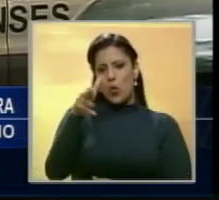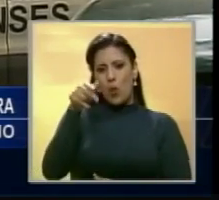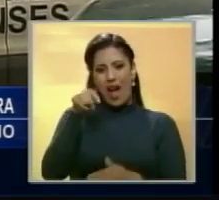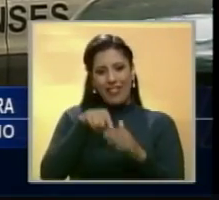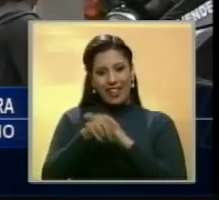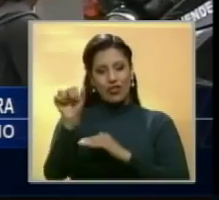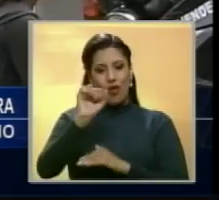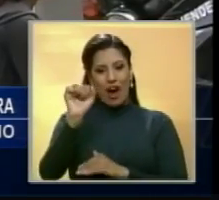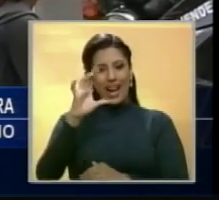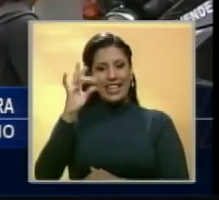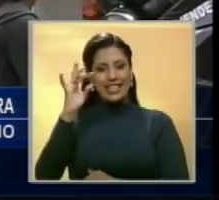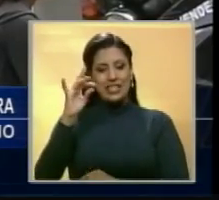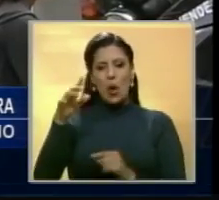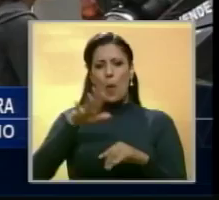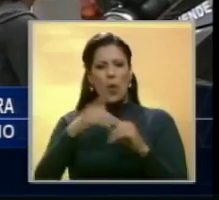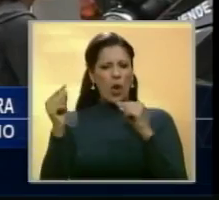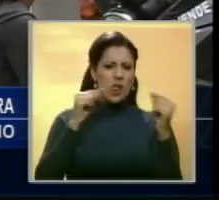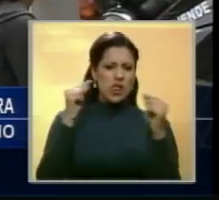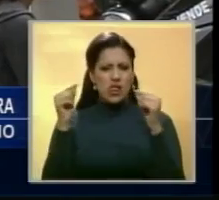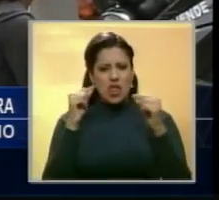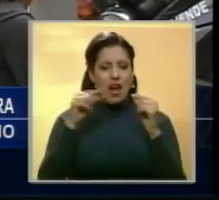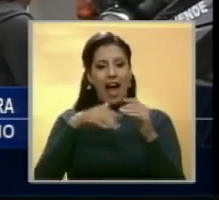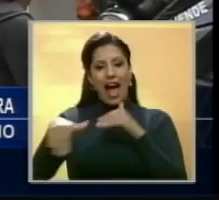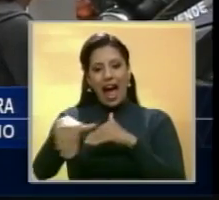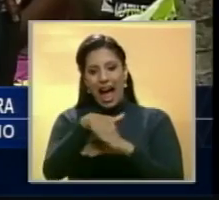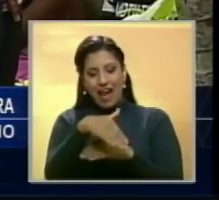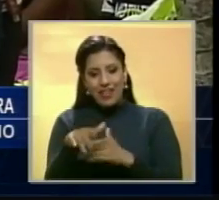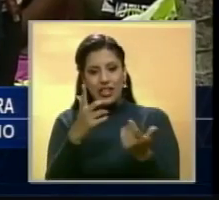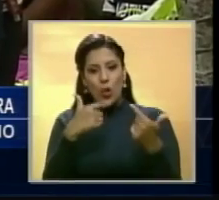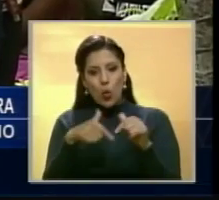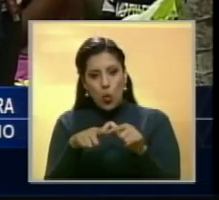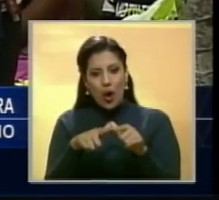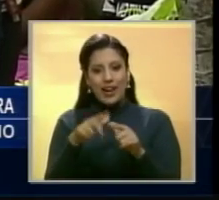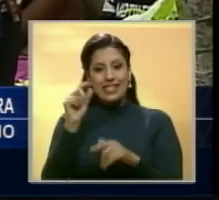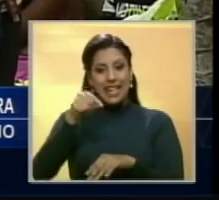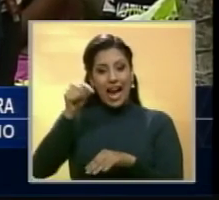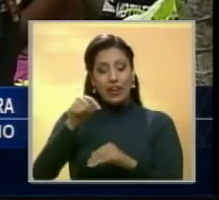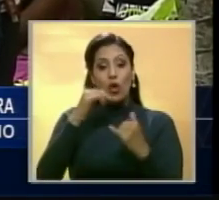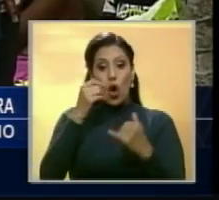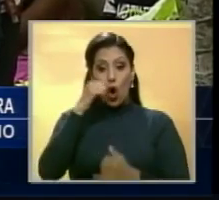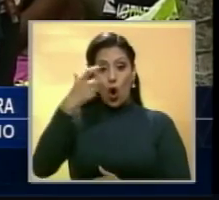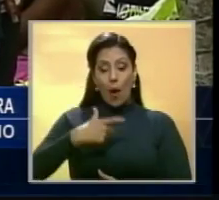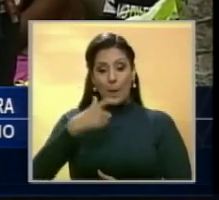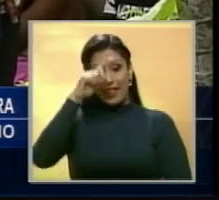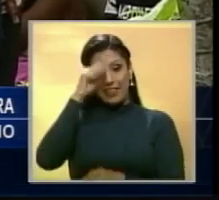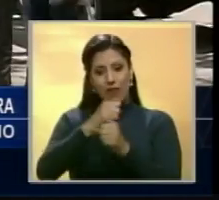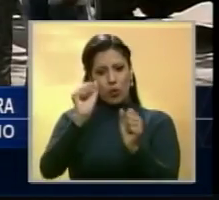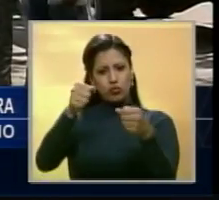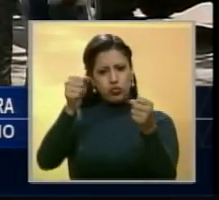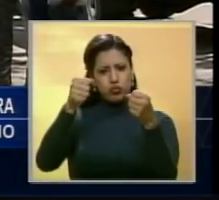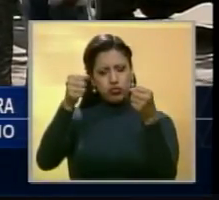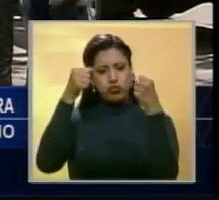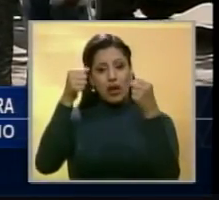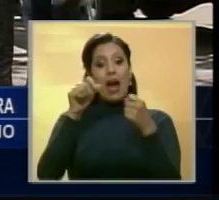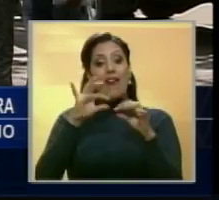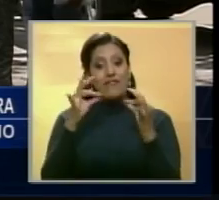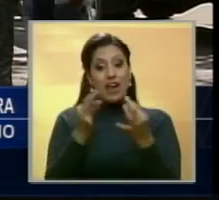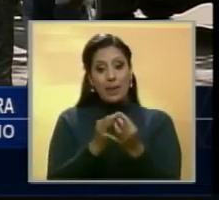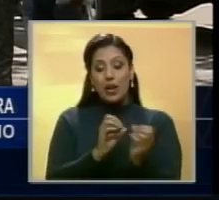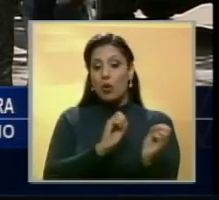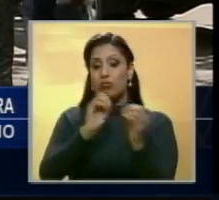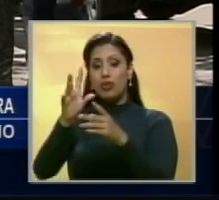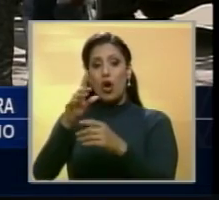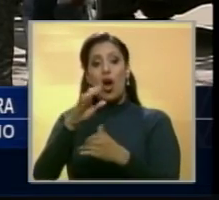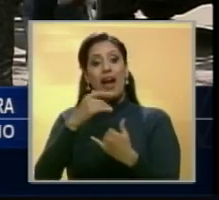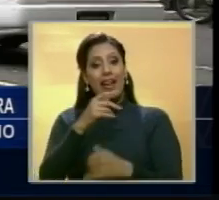de su vehículo gris tras una discusión en la avenida Pichincha del Rosal. El joven, que trabajaba como peluquero y según Según su familia, fue trasladado